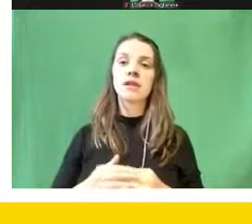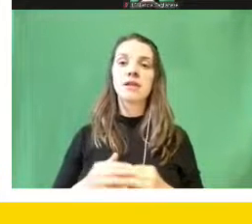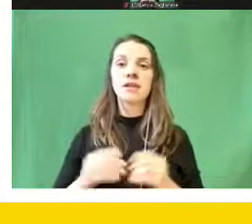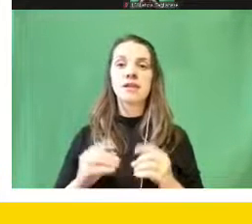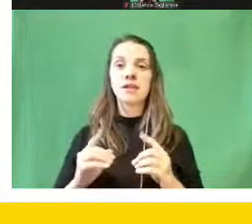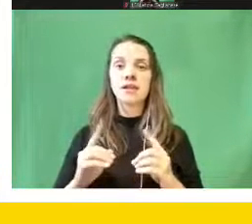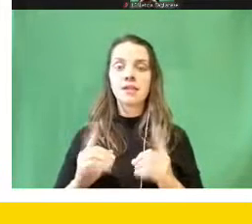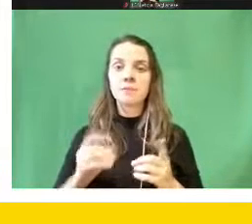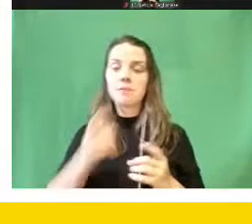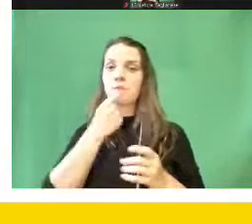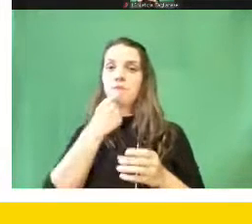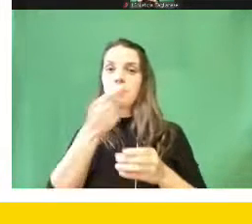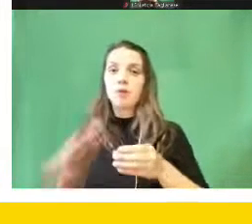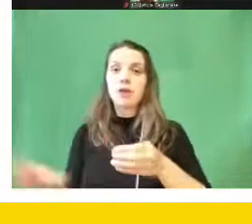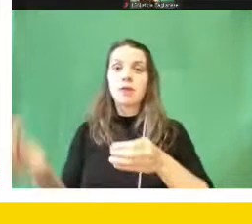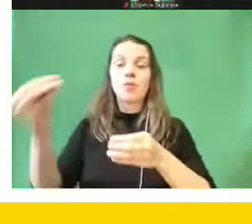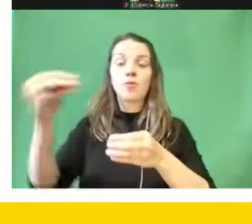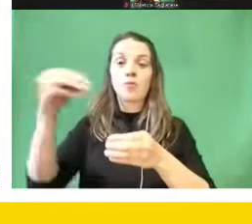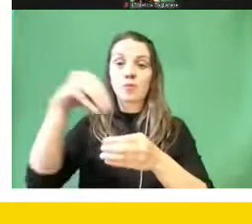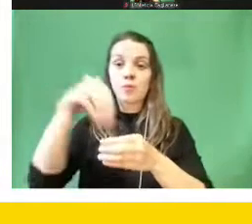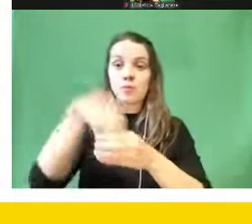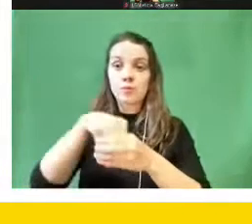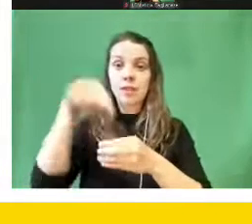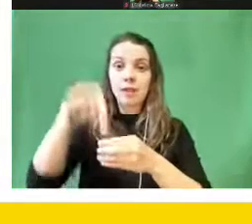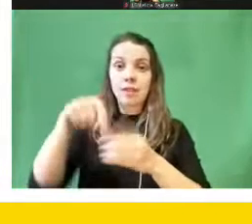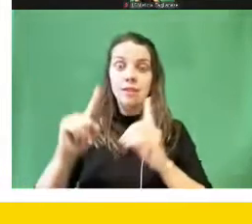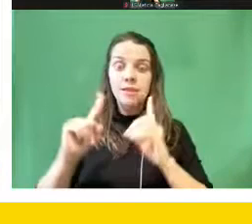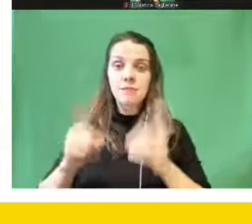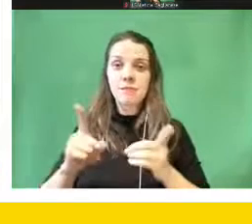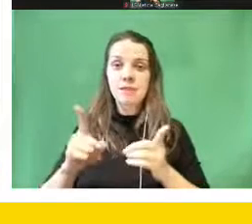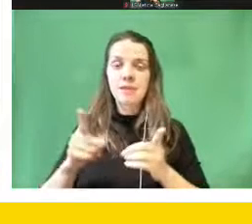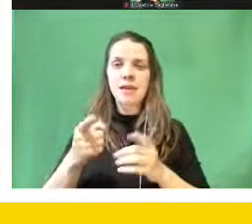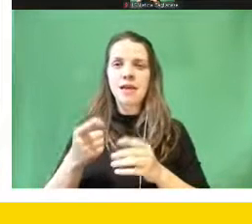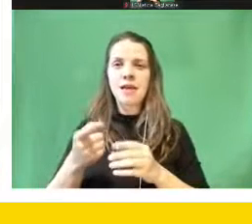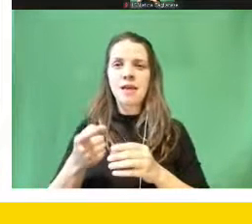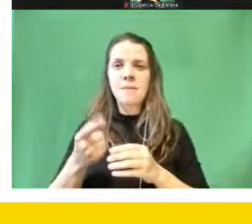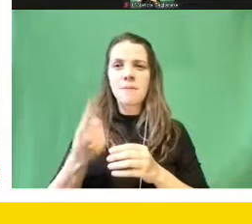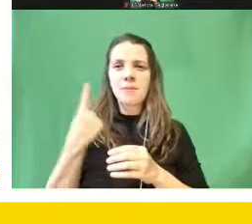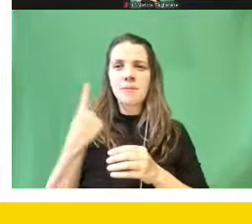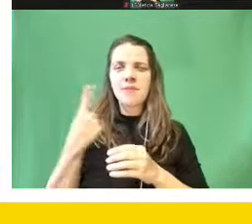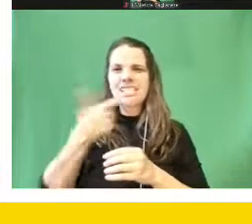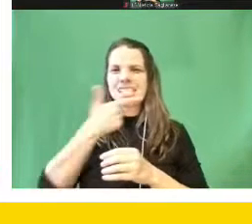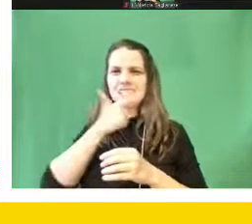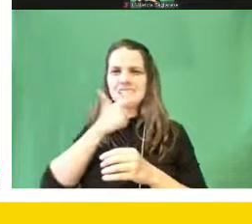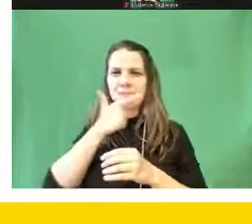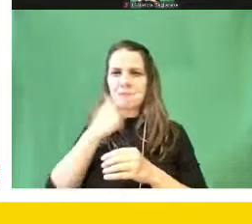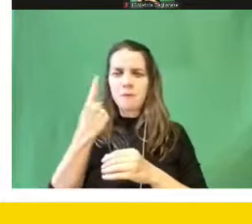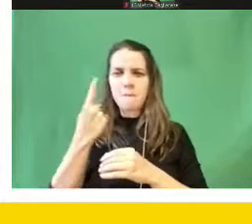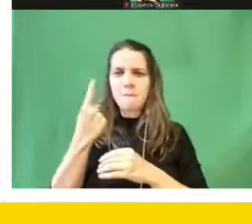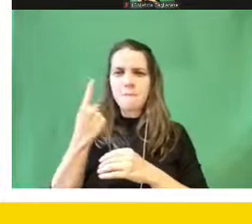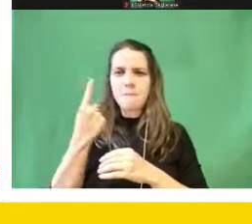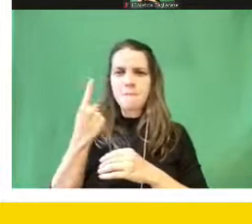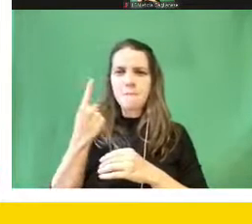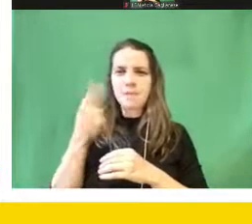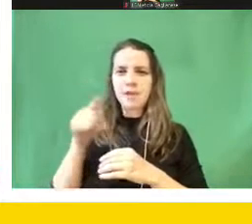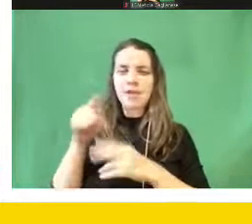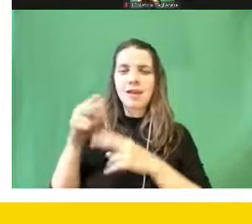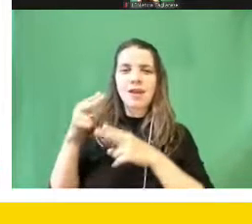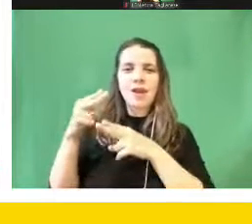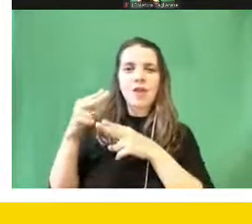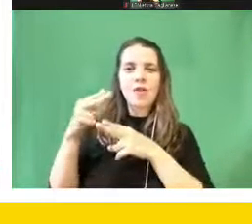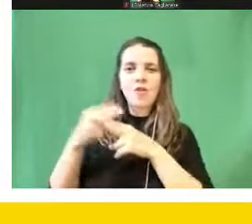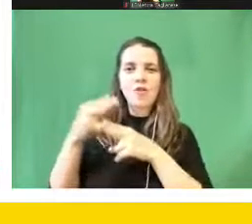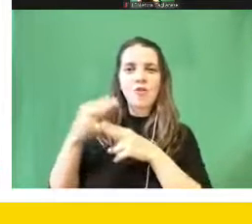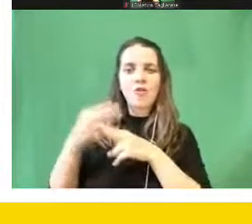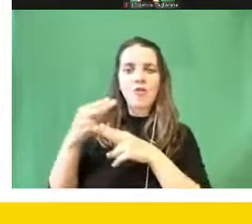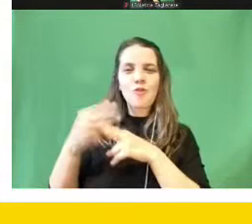inclusión acabamos de aprobar a principios de septiembre nuestro cambio de nombre, nuestro colegio de arquitectos,